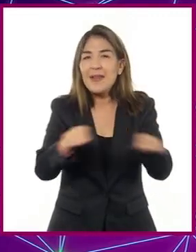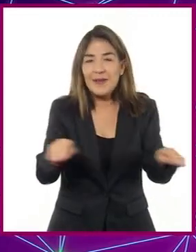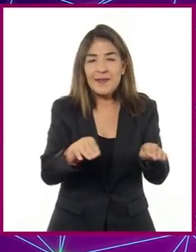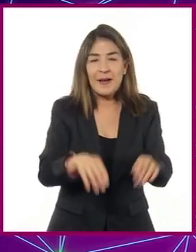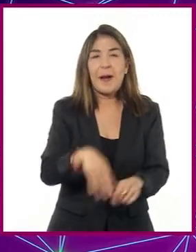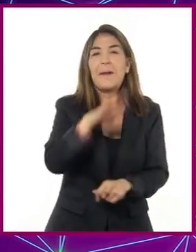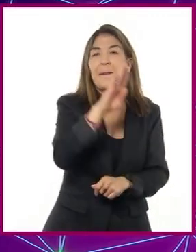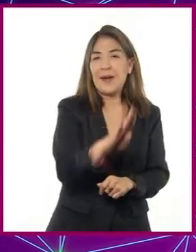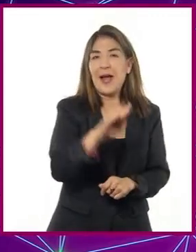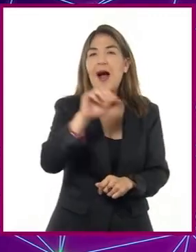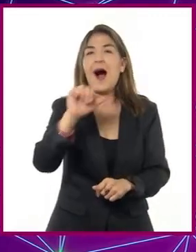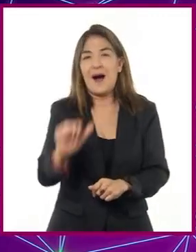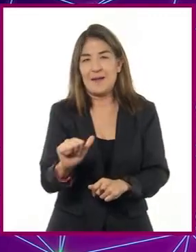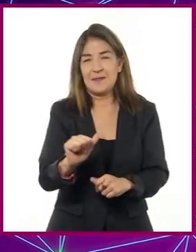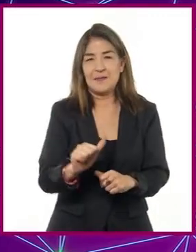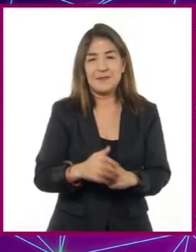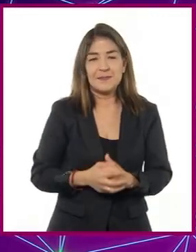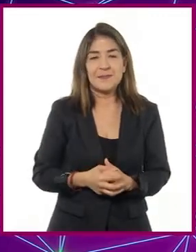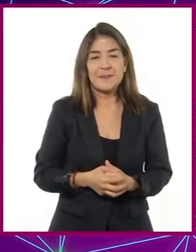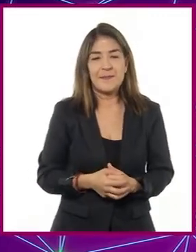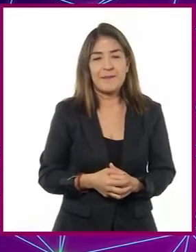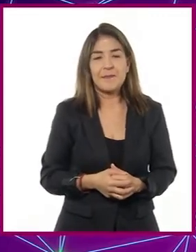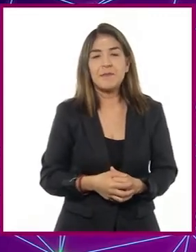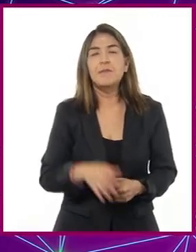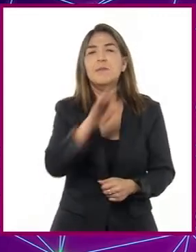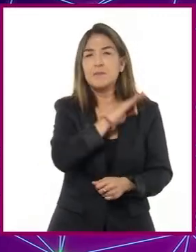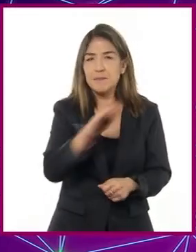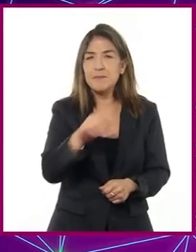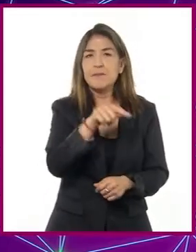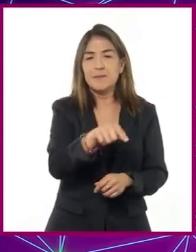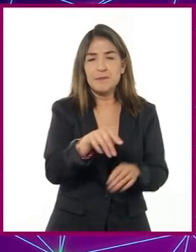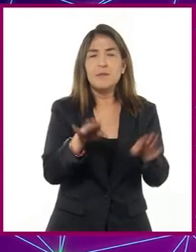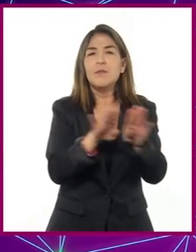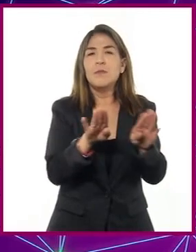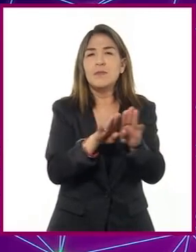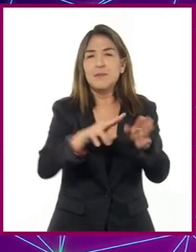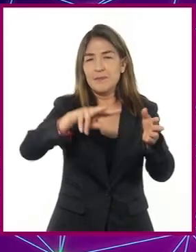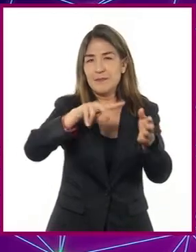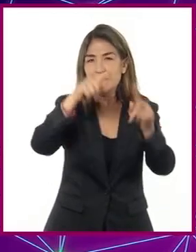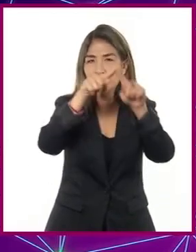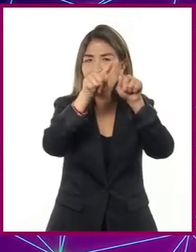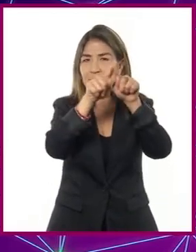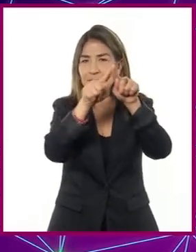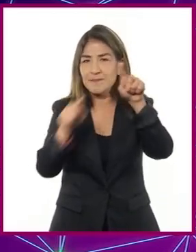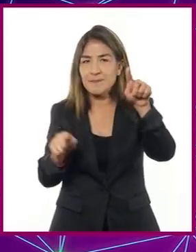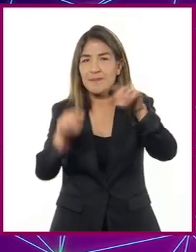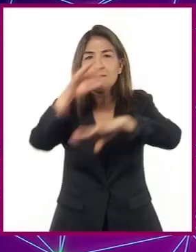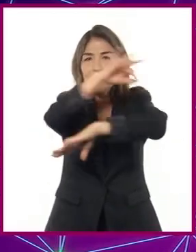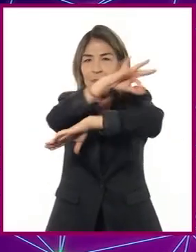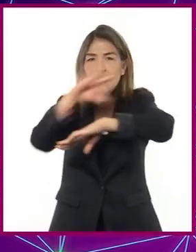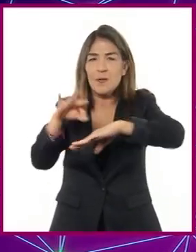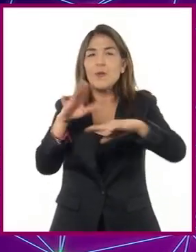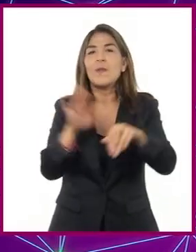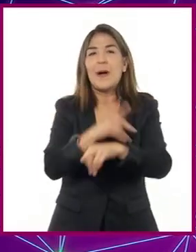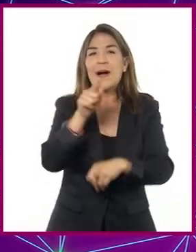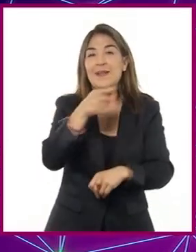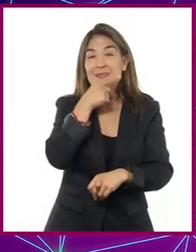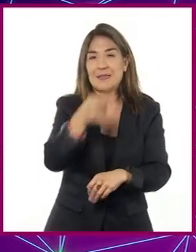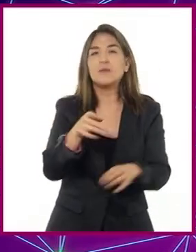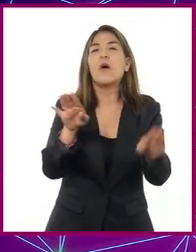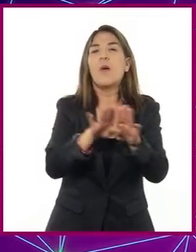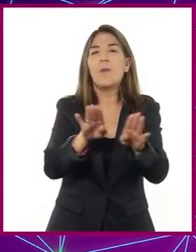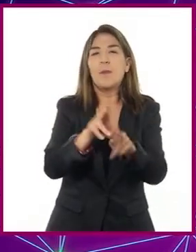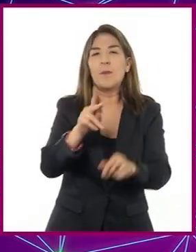que BA. Se pueden trazar esos radios porque un postulado lo